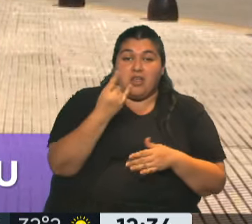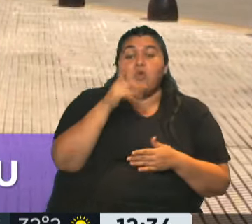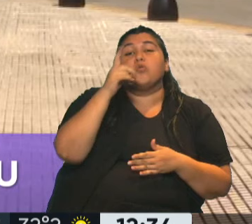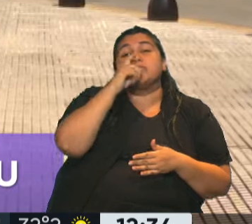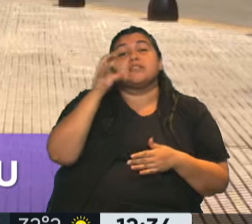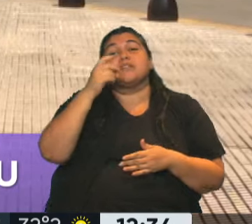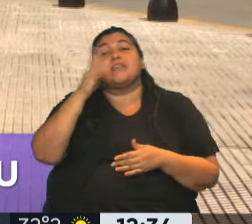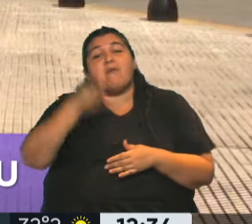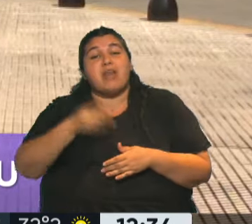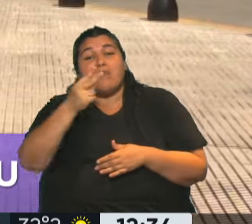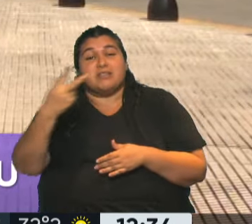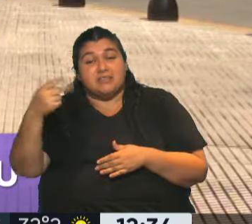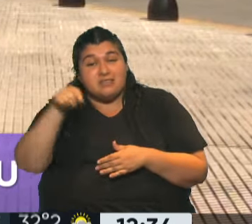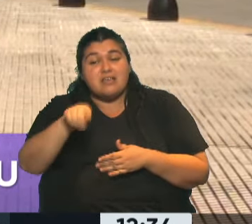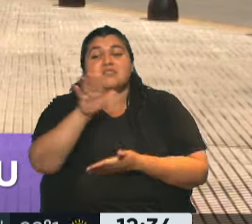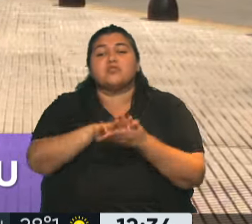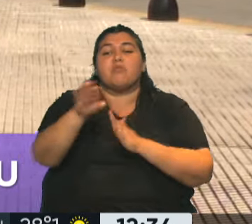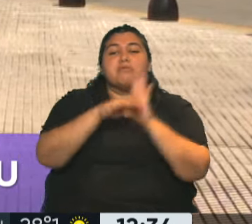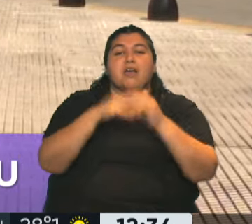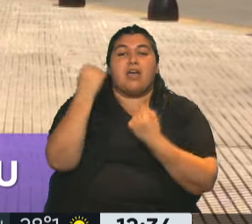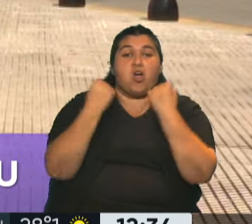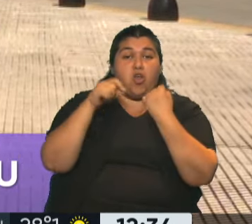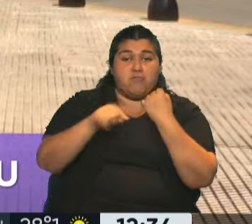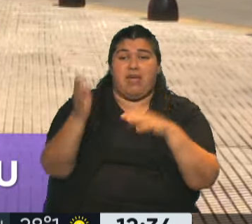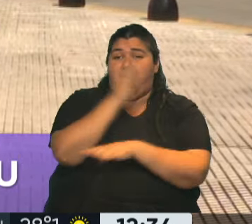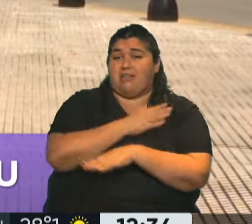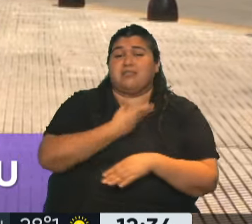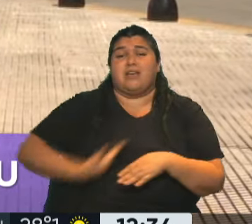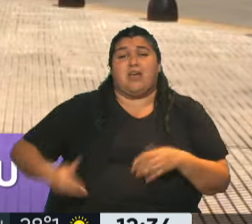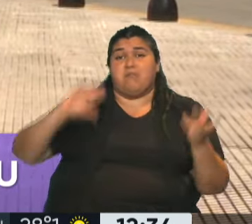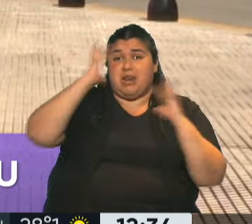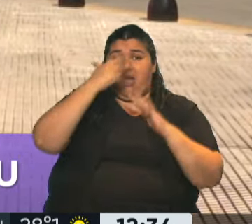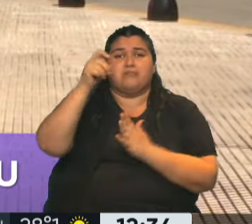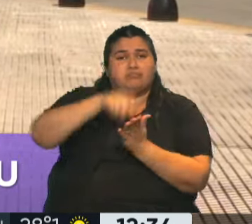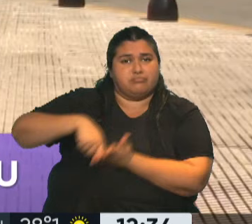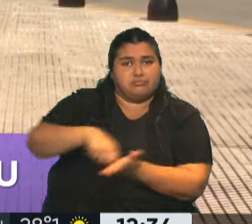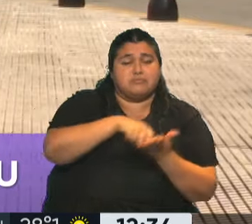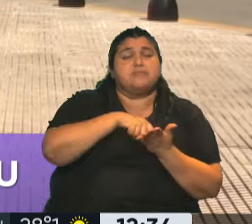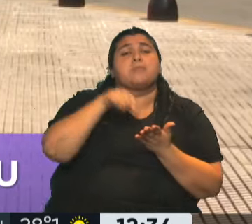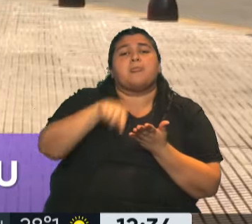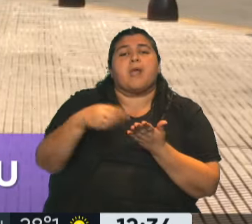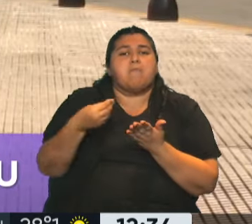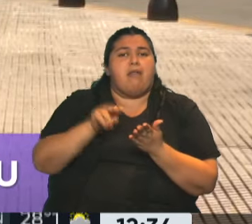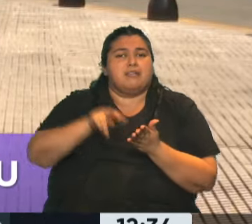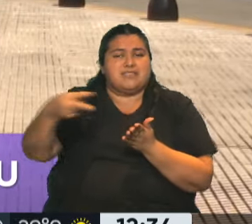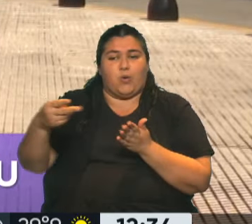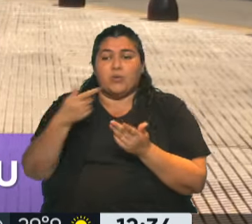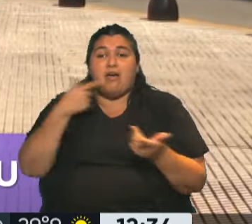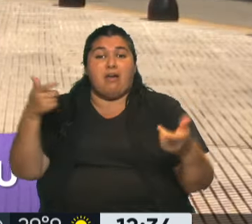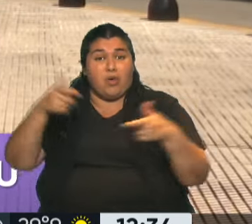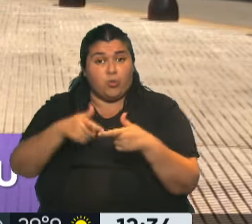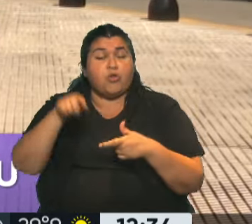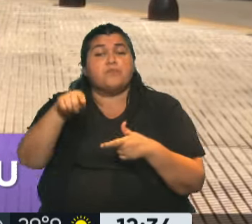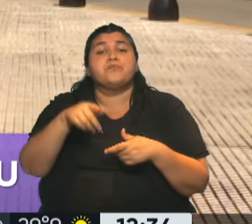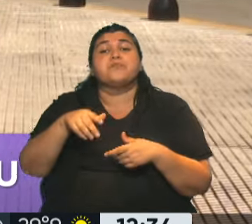7/22 de desregulación económica que firmó el presidente Javier Miley para tener esta segunda reunión en la